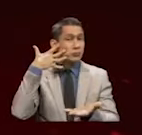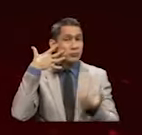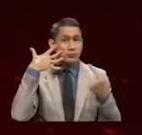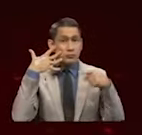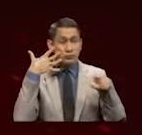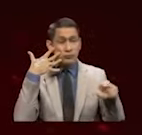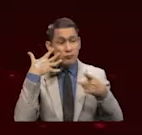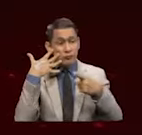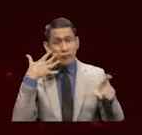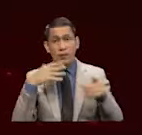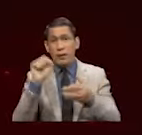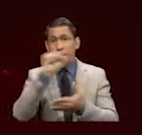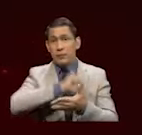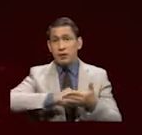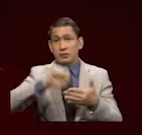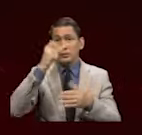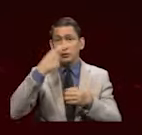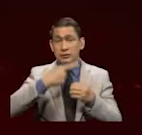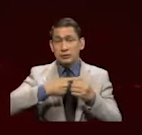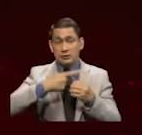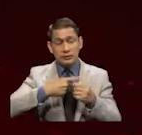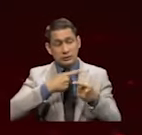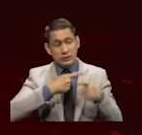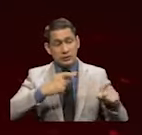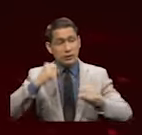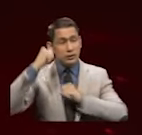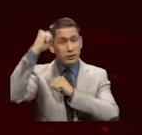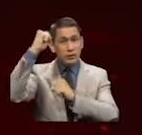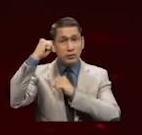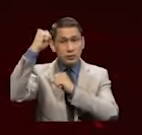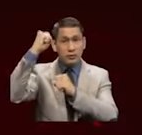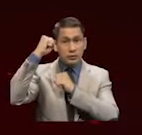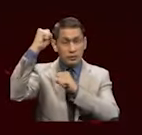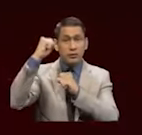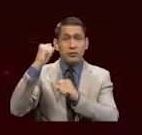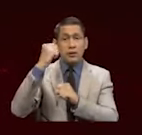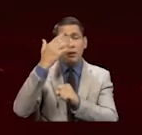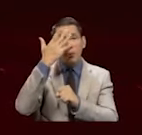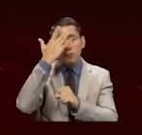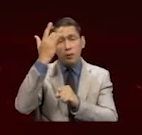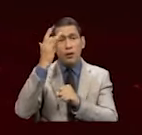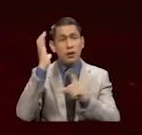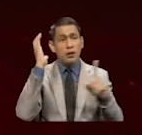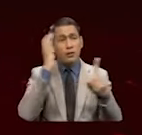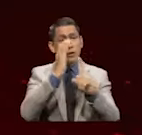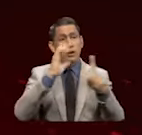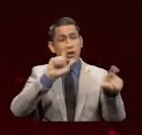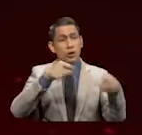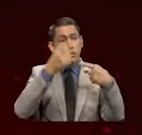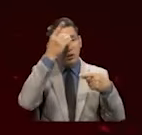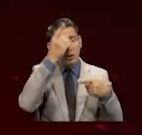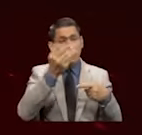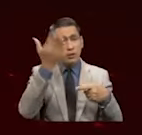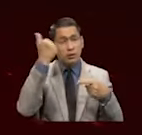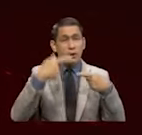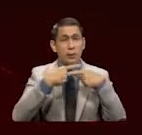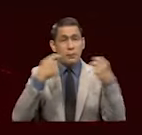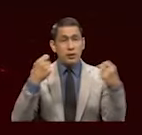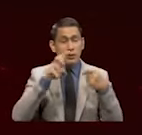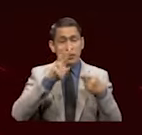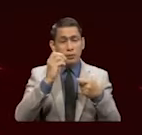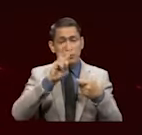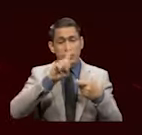a Quito. Iban a reclamar por el cumplimiento de la sentencia de marzo del 2021 que ordena al Estado eliminar más